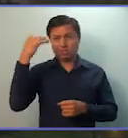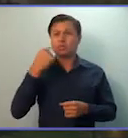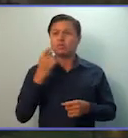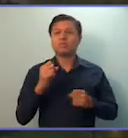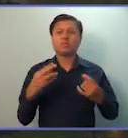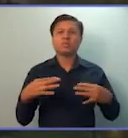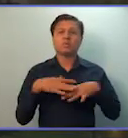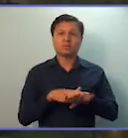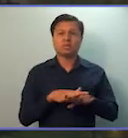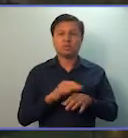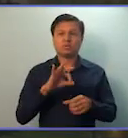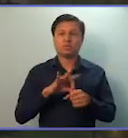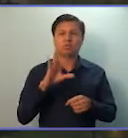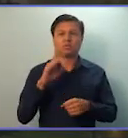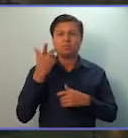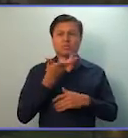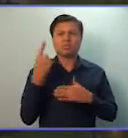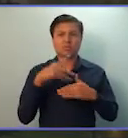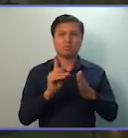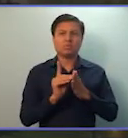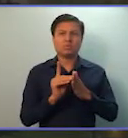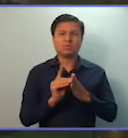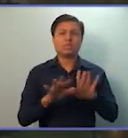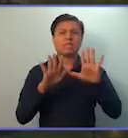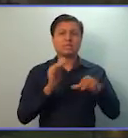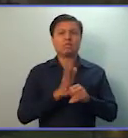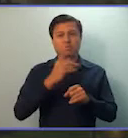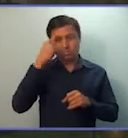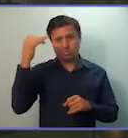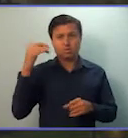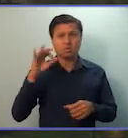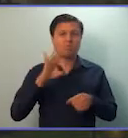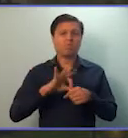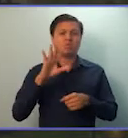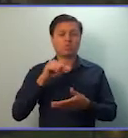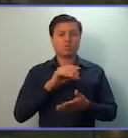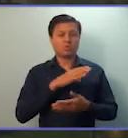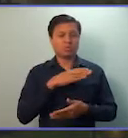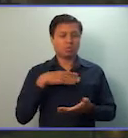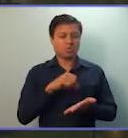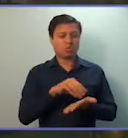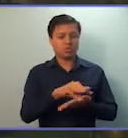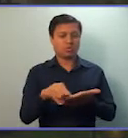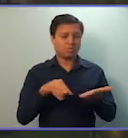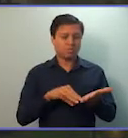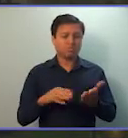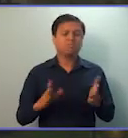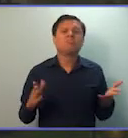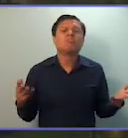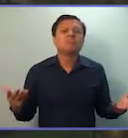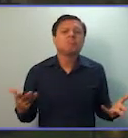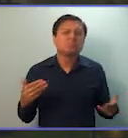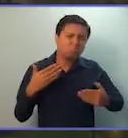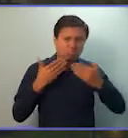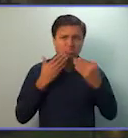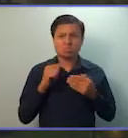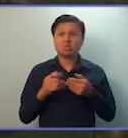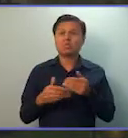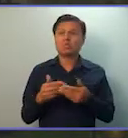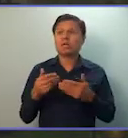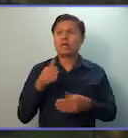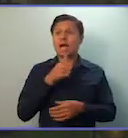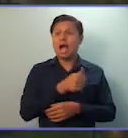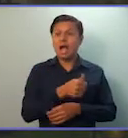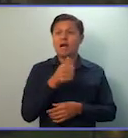participando para la elección de diputados y diez partidos para la elección de consejos municipales que que por qué señaló esto porque cada